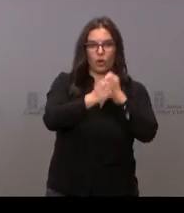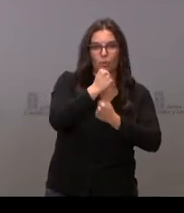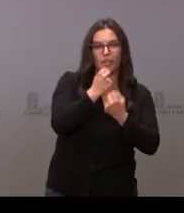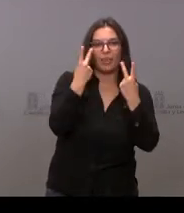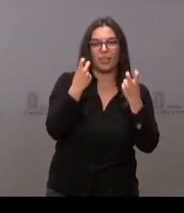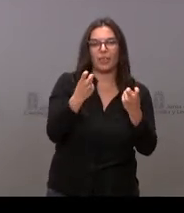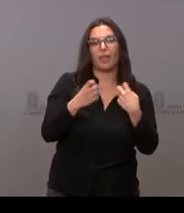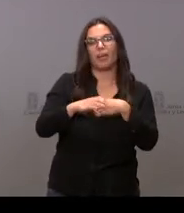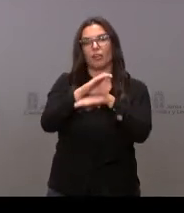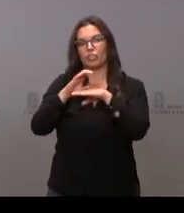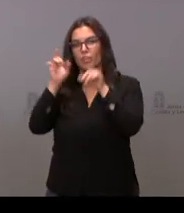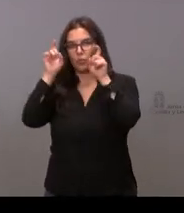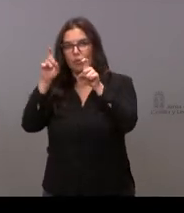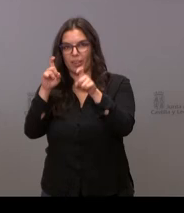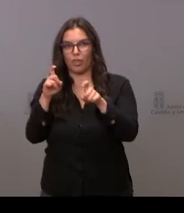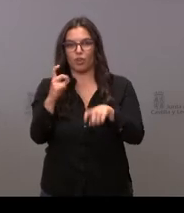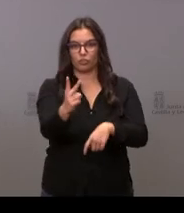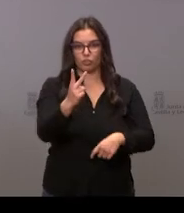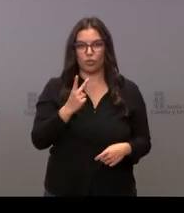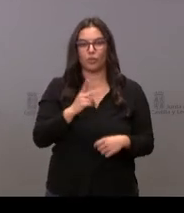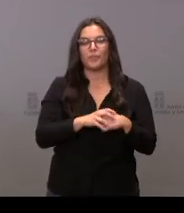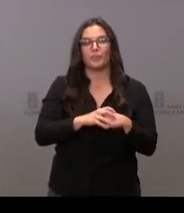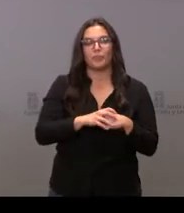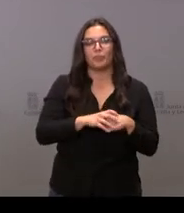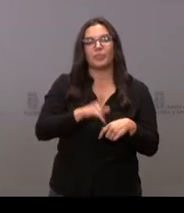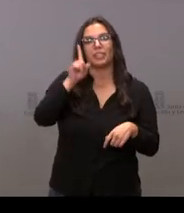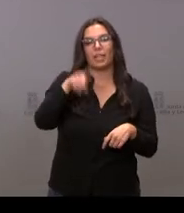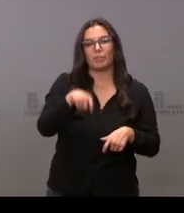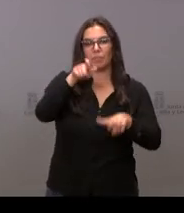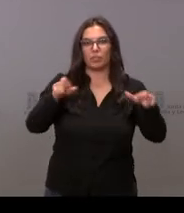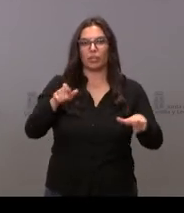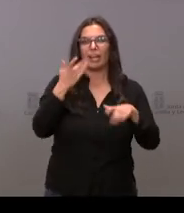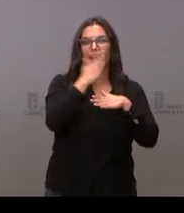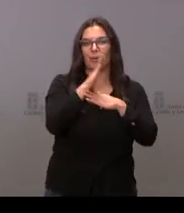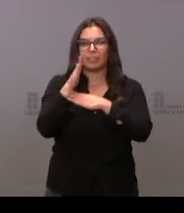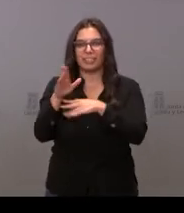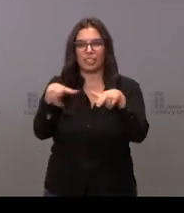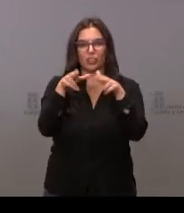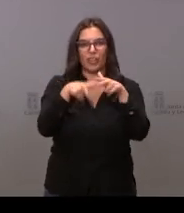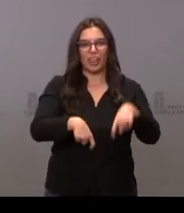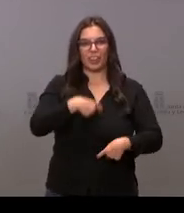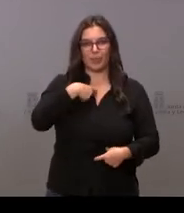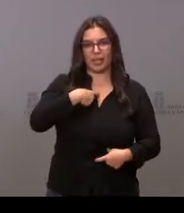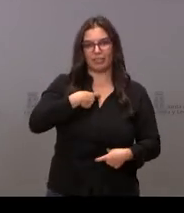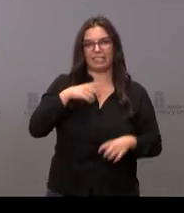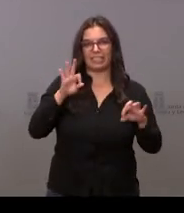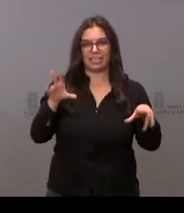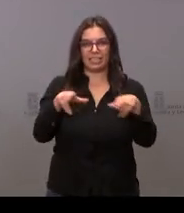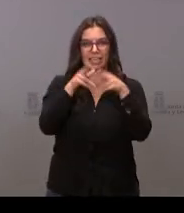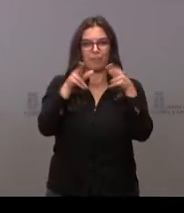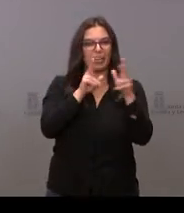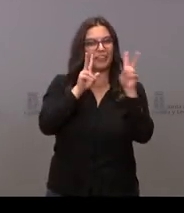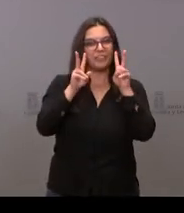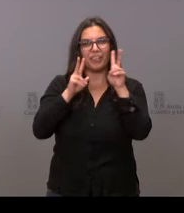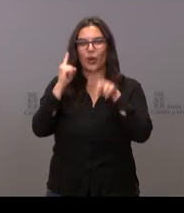hacienda y de educación a todos los representantes de la sociedad civil de salamanca veo aquí